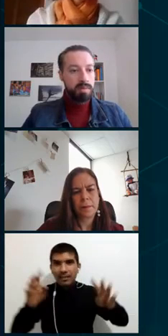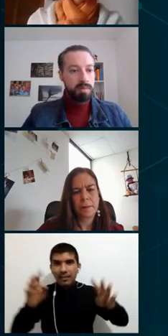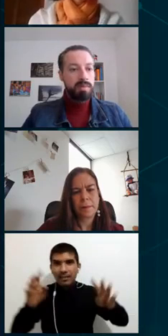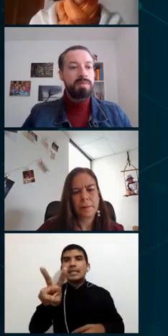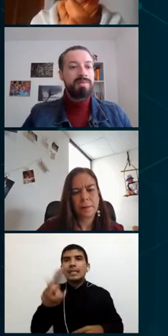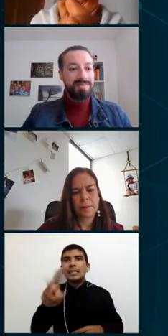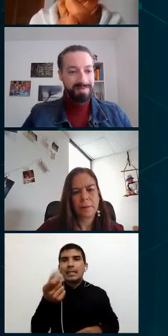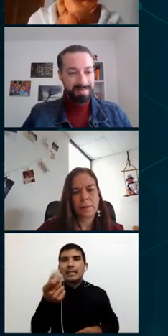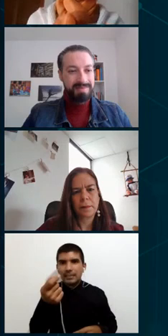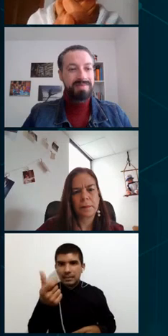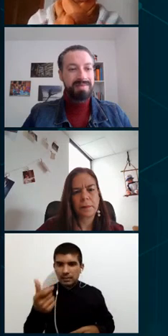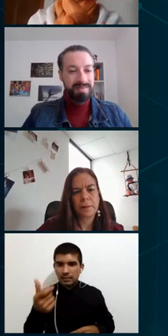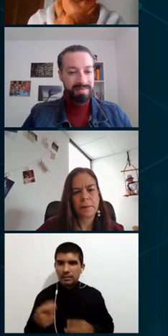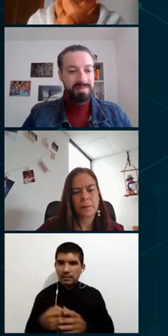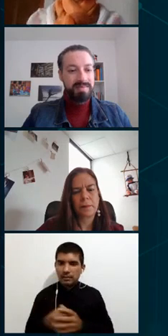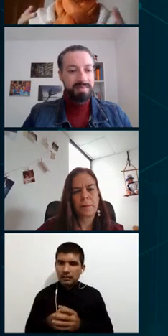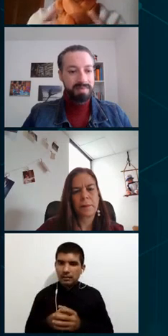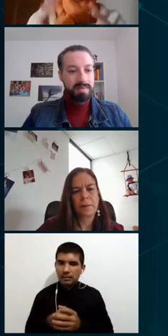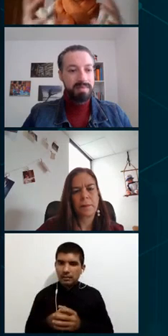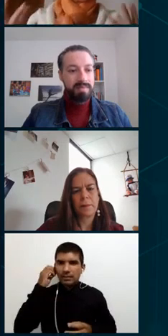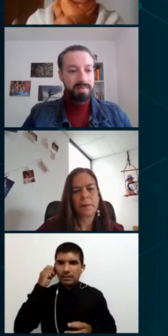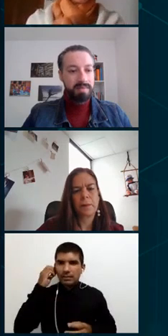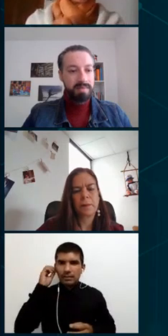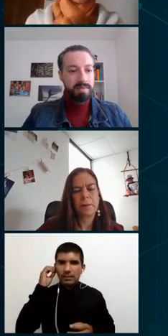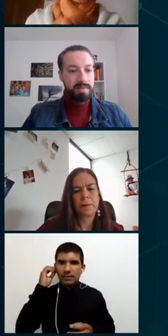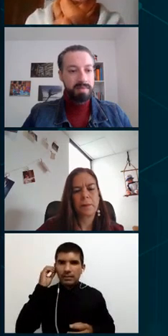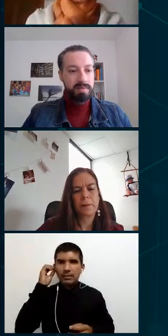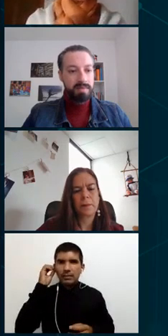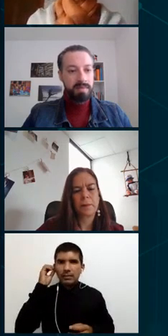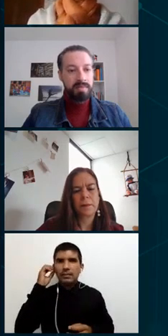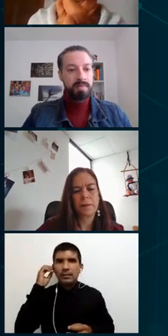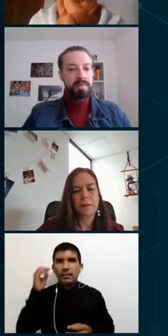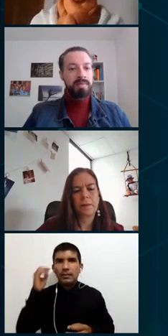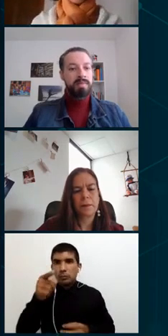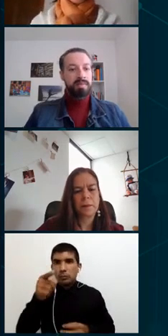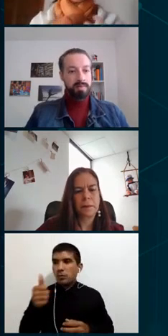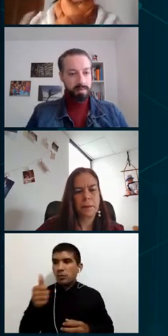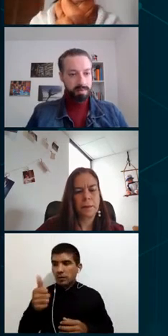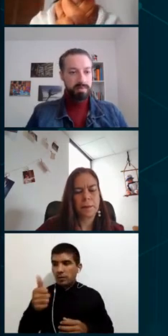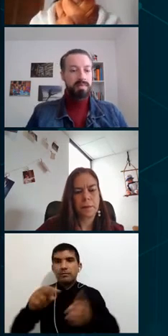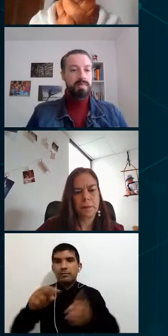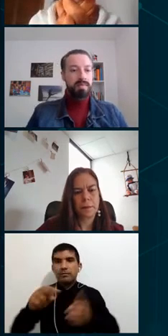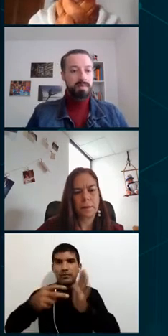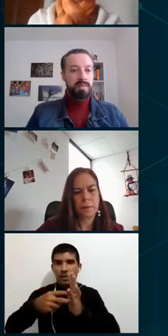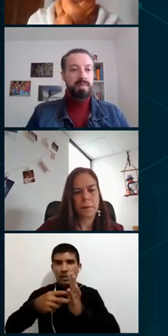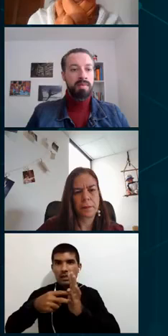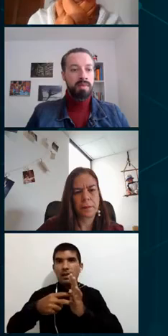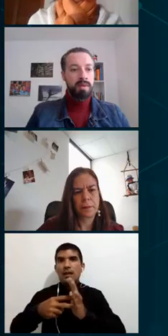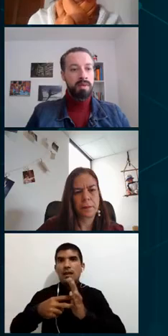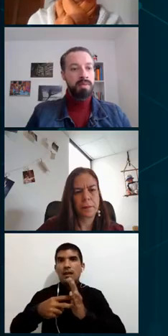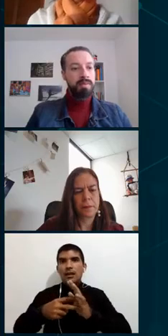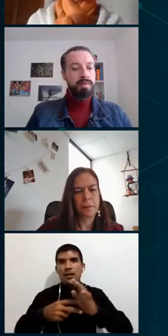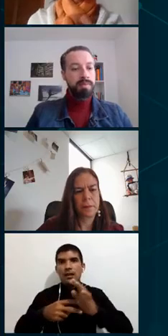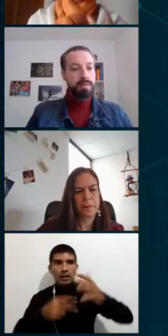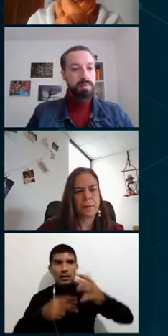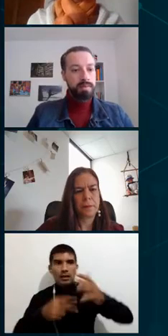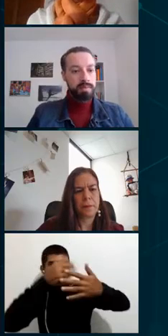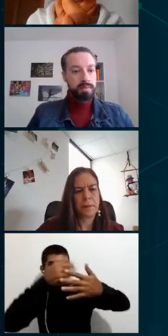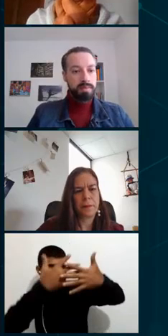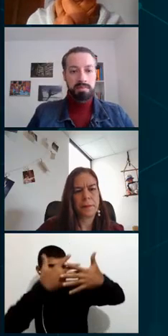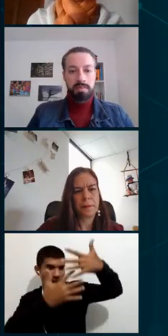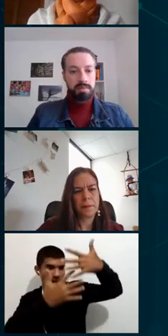minuto. Pero es porque estamos en la disposición, ¿cierto?, de dejarlas emerger. Miren que no estamos cuestionando